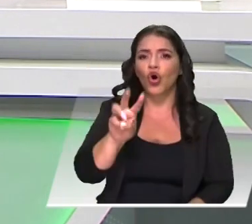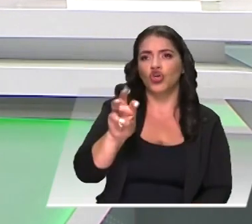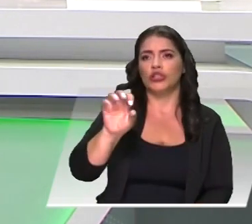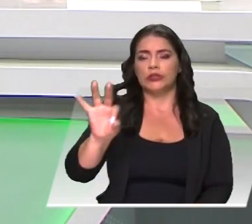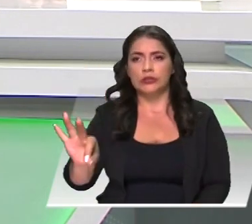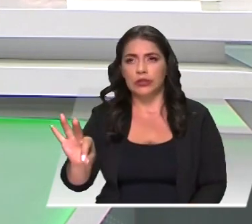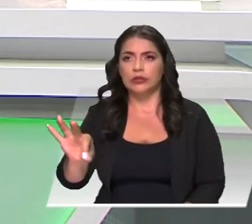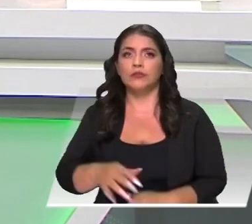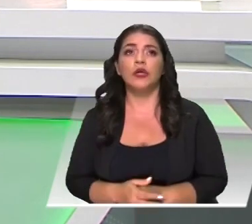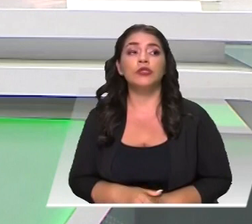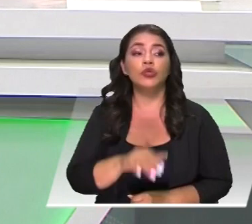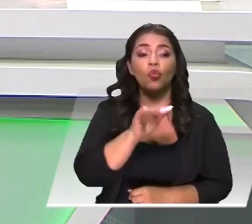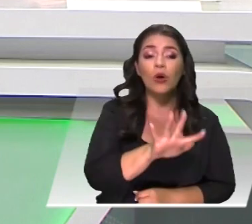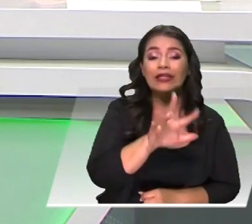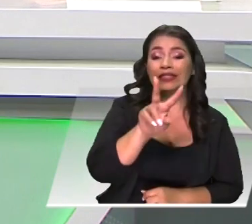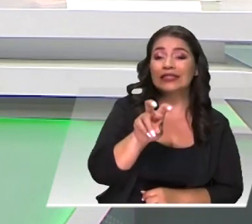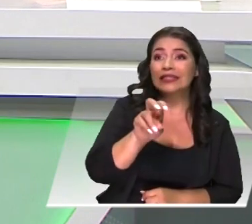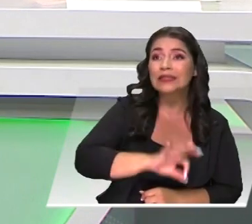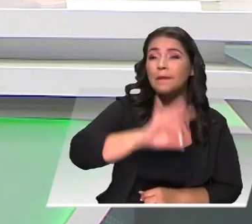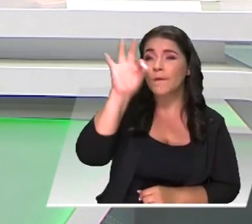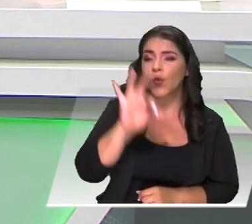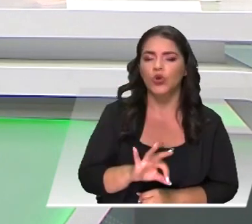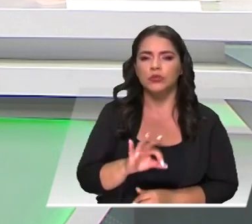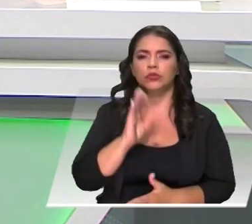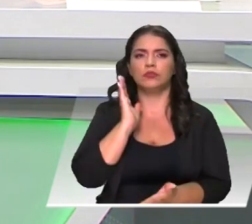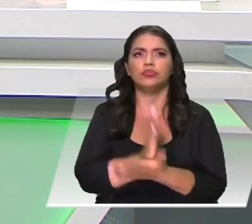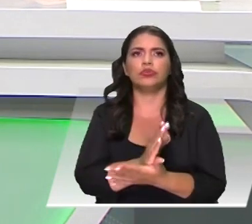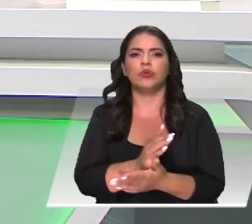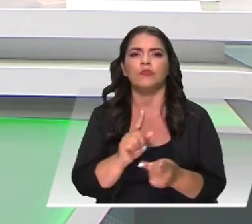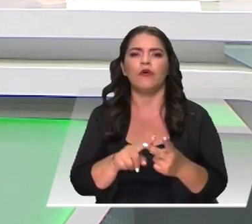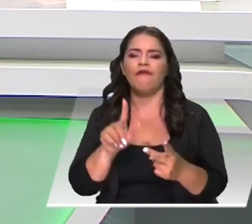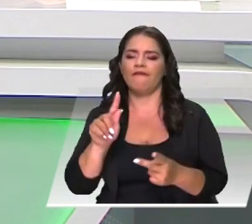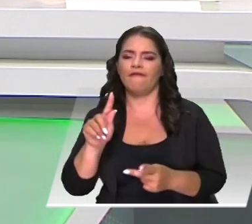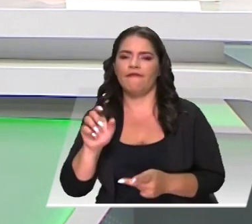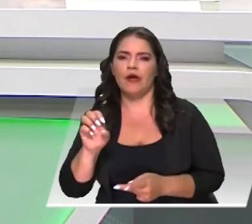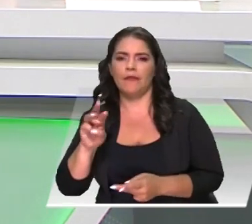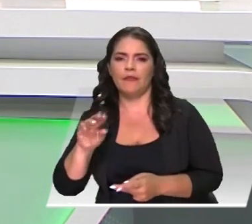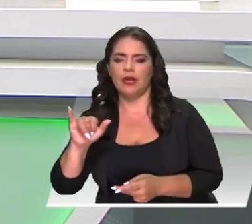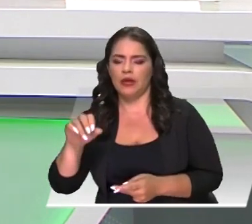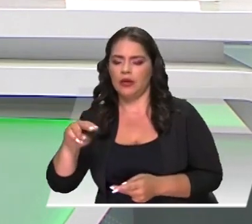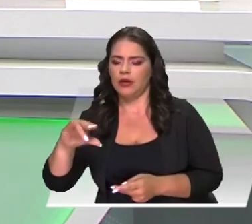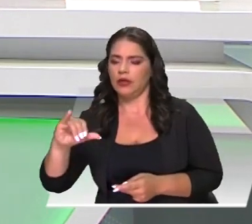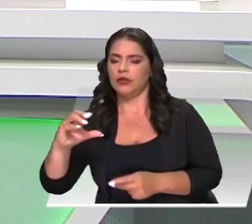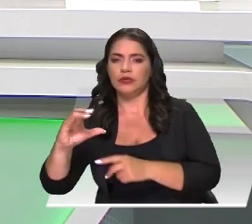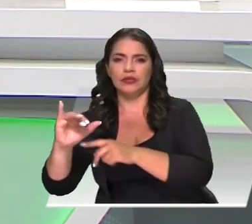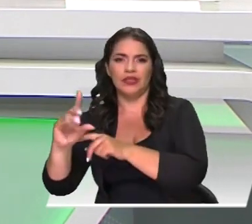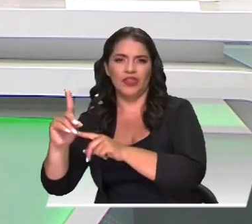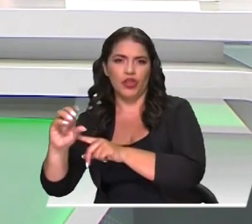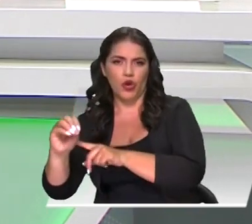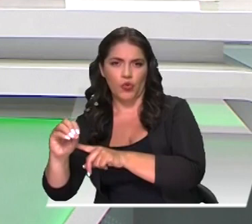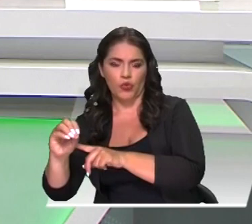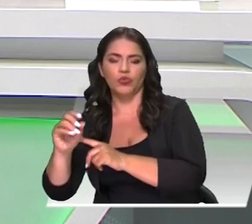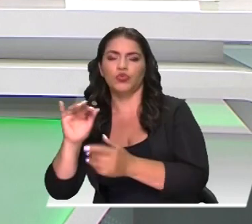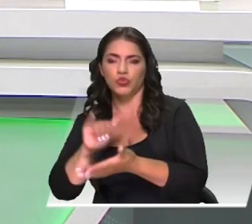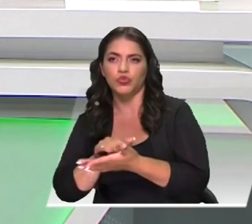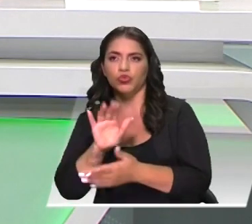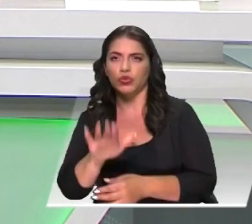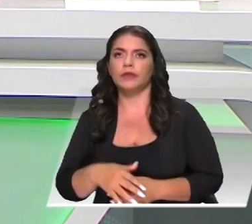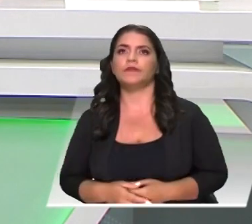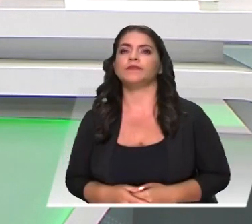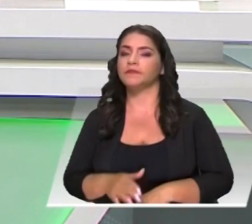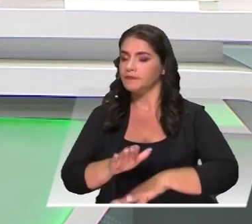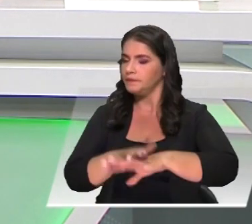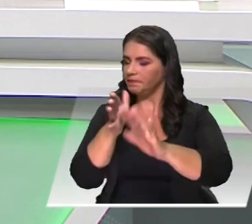el 57% de esos hechos es tipificado como feminicidio linda y escuchen esto las autoridades